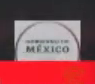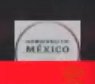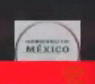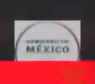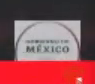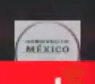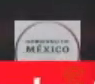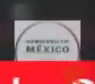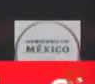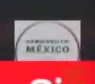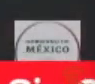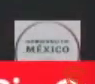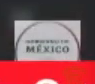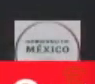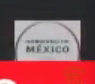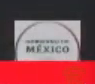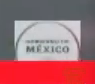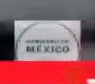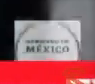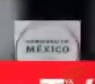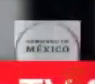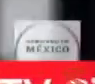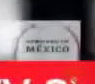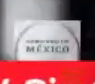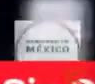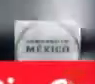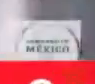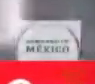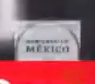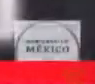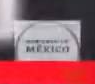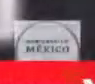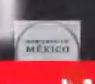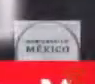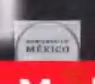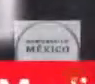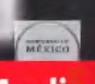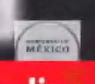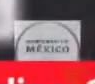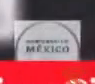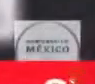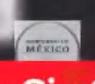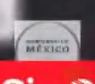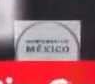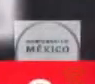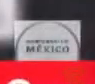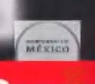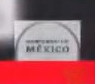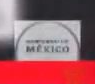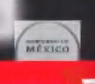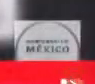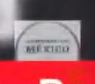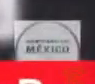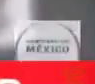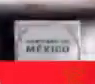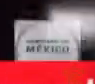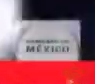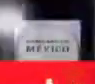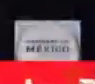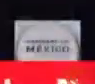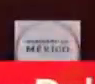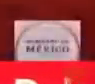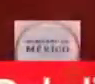las fuentes que, en primera instancia, refirió Ricardo Castillo, o a la única fuente que en la última entrevista